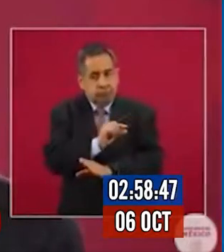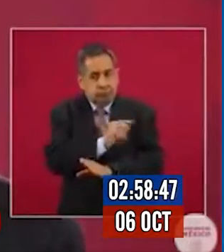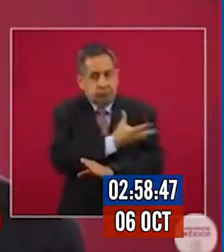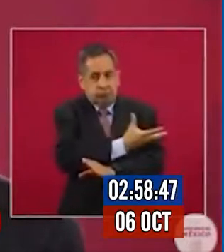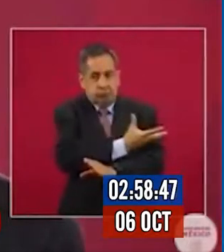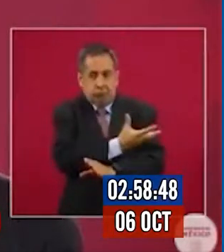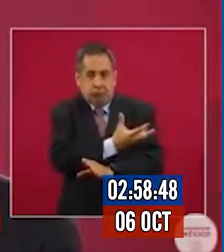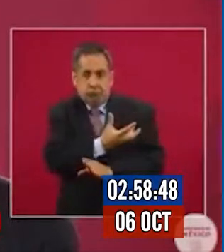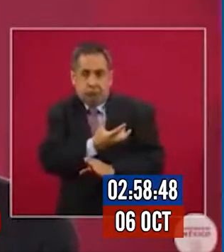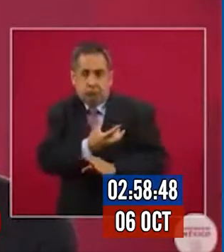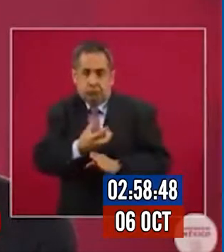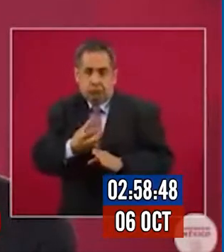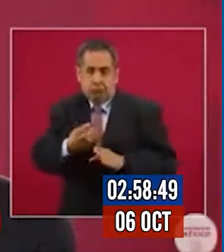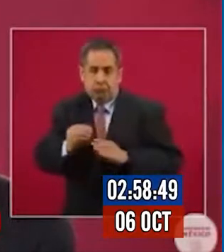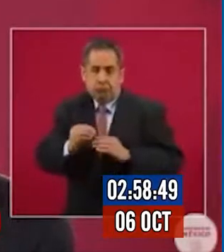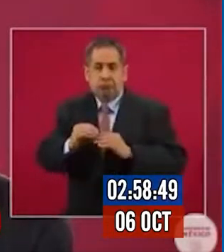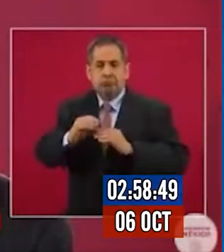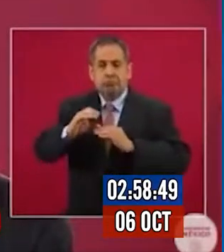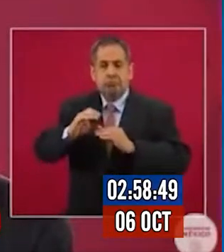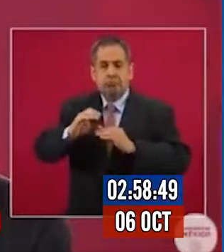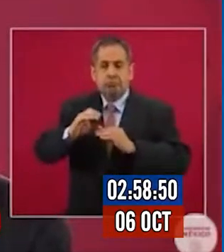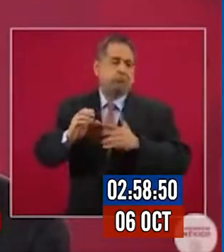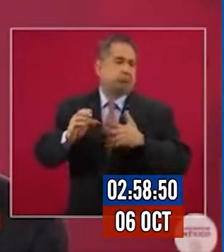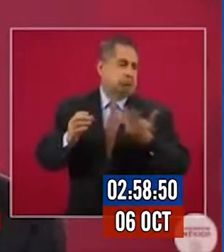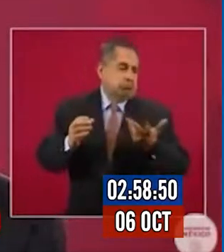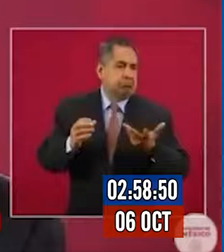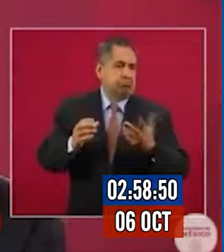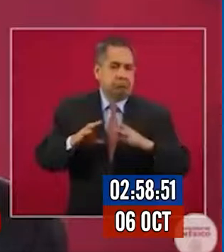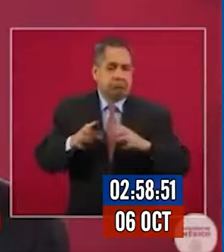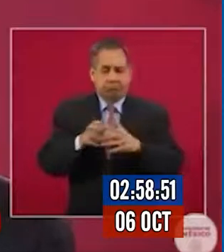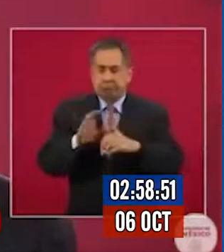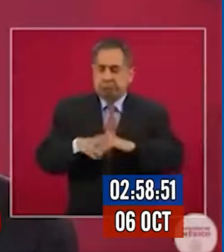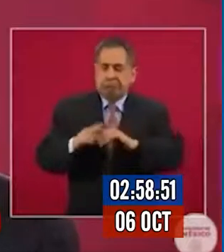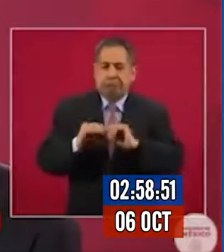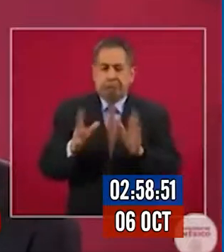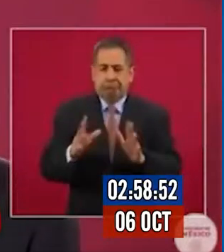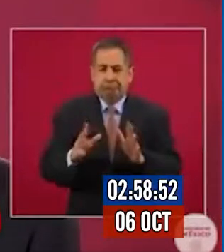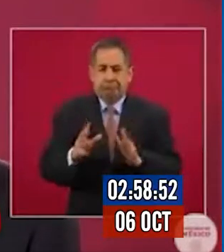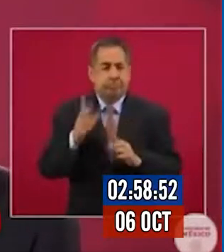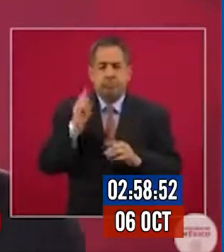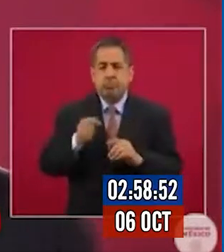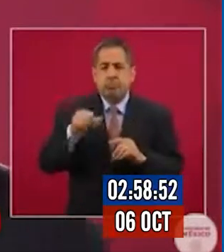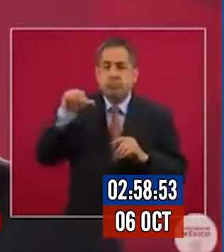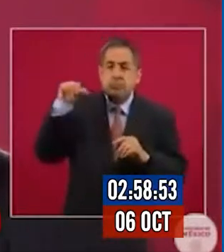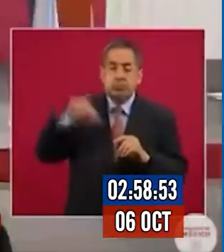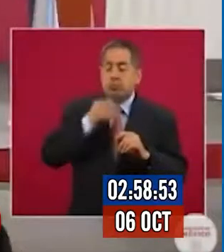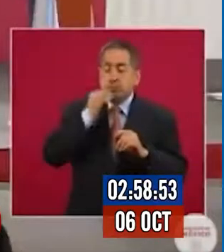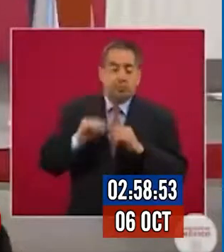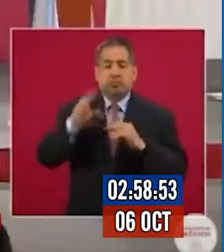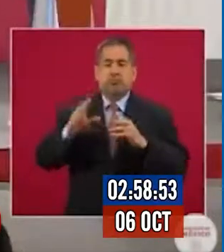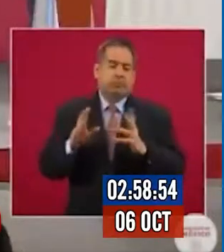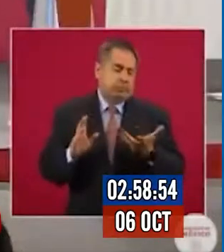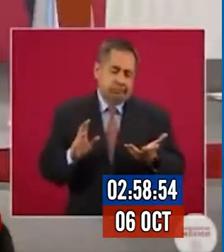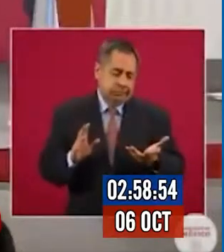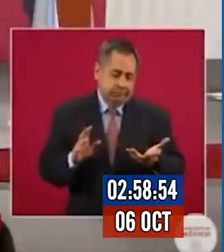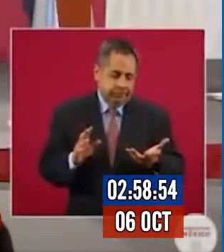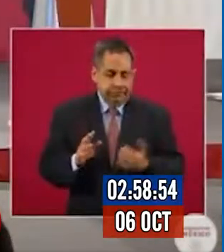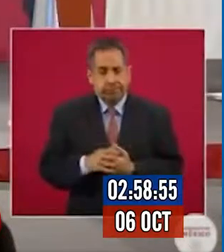que nos permite tener una estadística más robusta. Ahora, desde luego, y quiero dejarlo muy en claro,